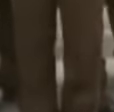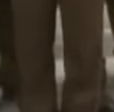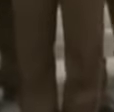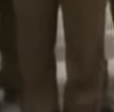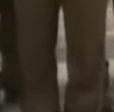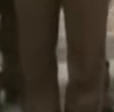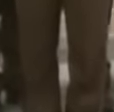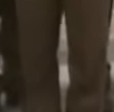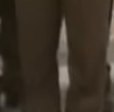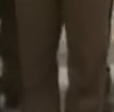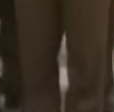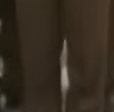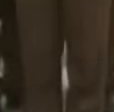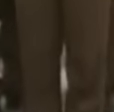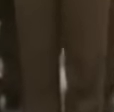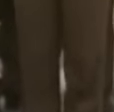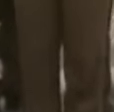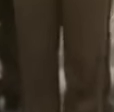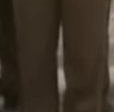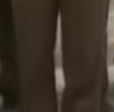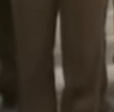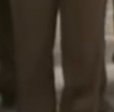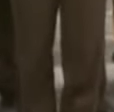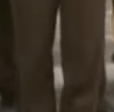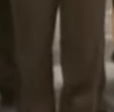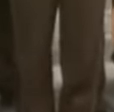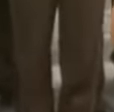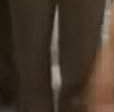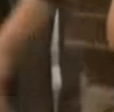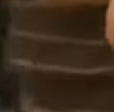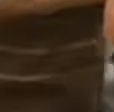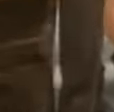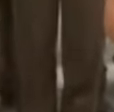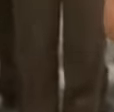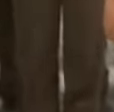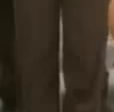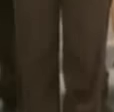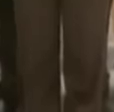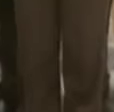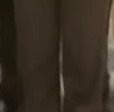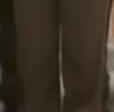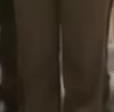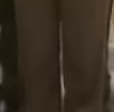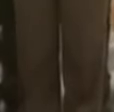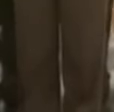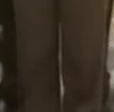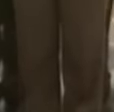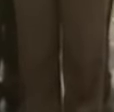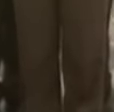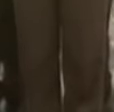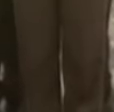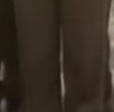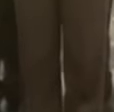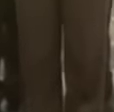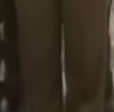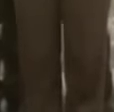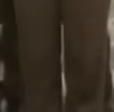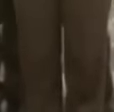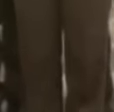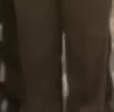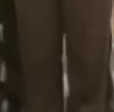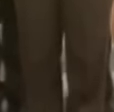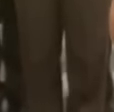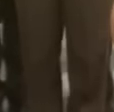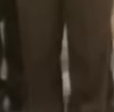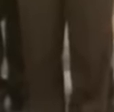buenos días compañeros amigos televidentes de ecuador tv es un gusto reencontrarnos con ustedes estamos en el estadio olímpico atahualpa y como no podía ser de otra manera por supuesto